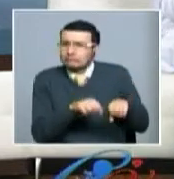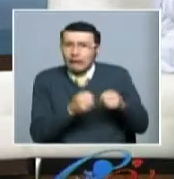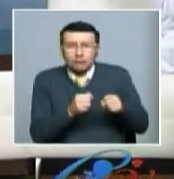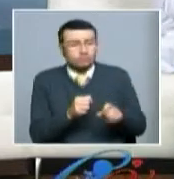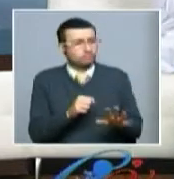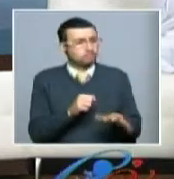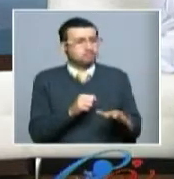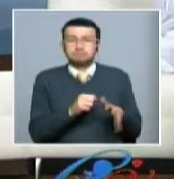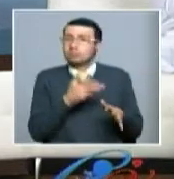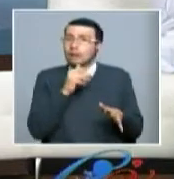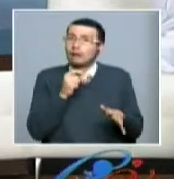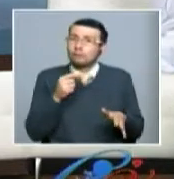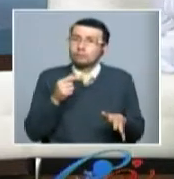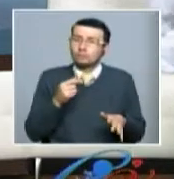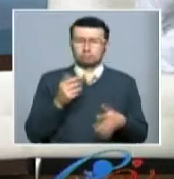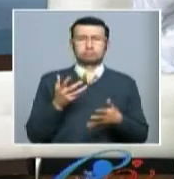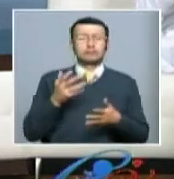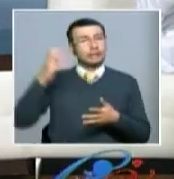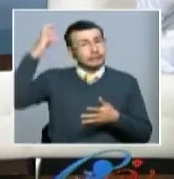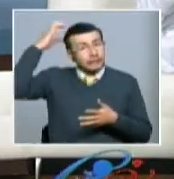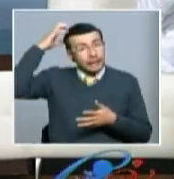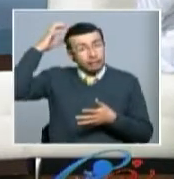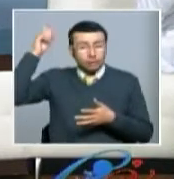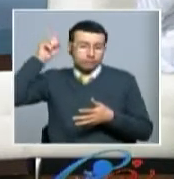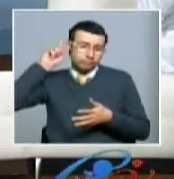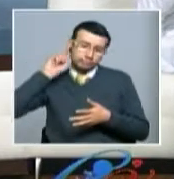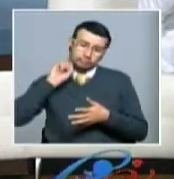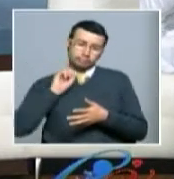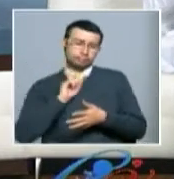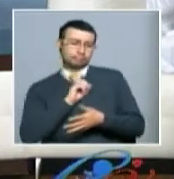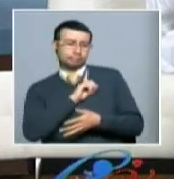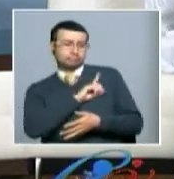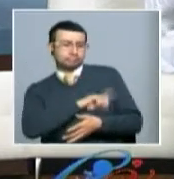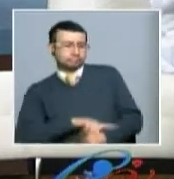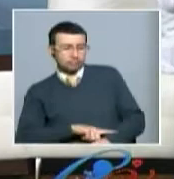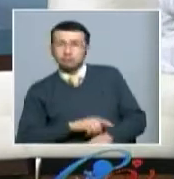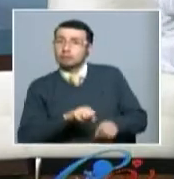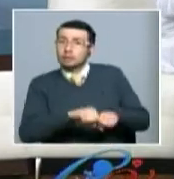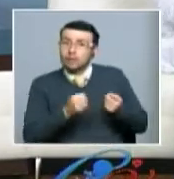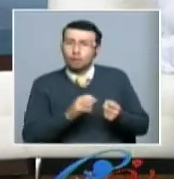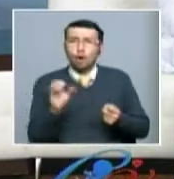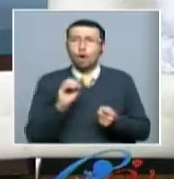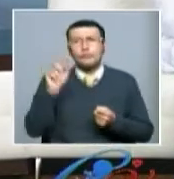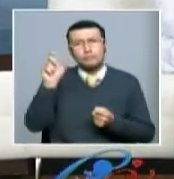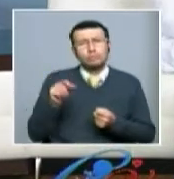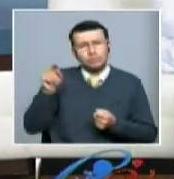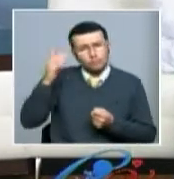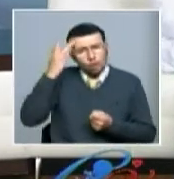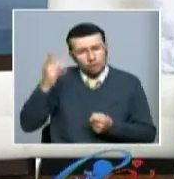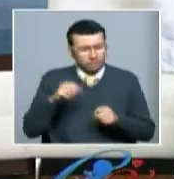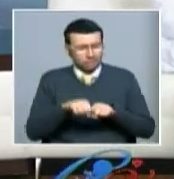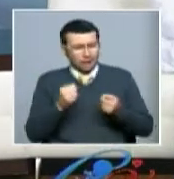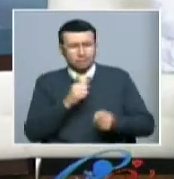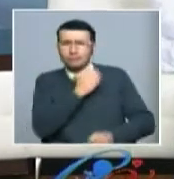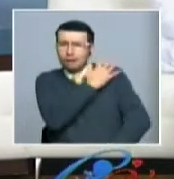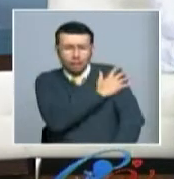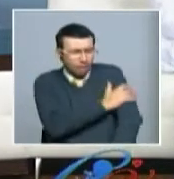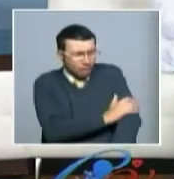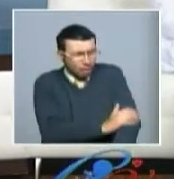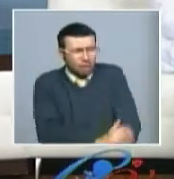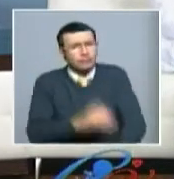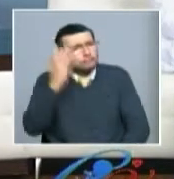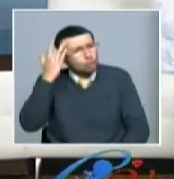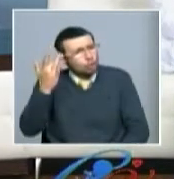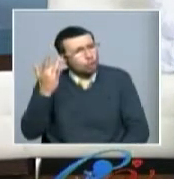muchos pensarán, ¿y es que desde el cerebro se daña ese plexo braquial? ¿O por qué esa persona queda con esa lesión en el brazo?